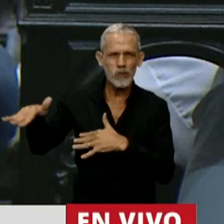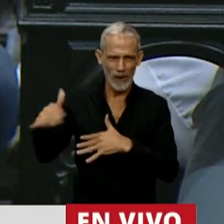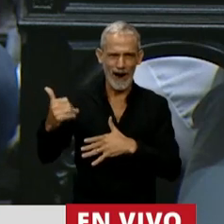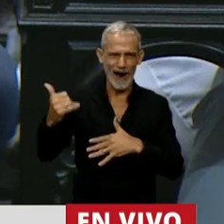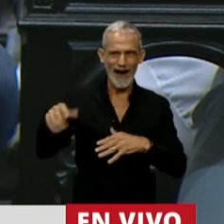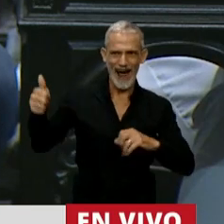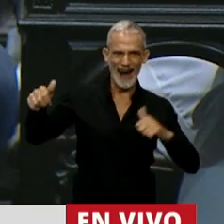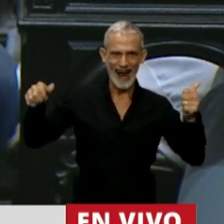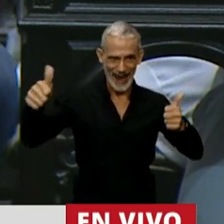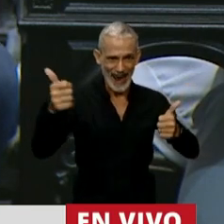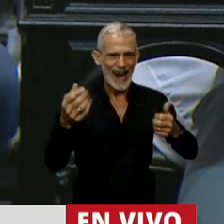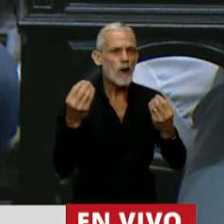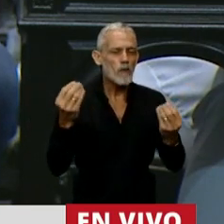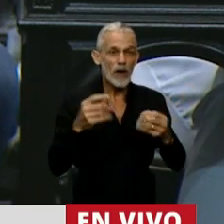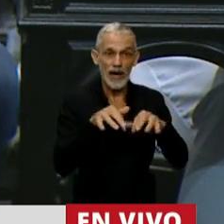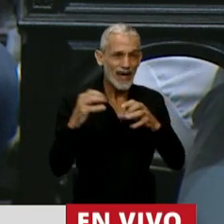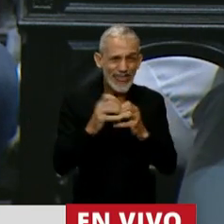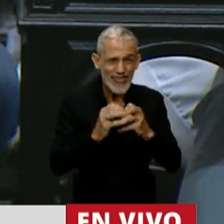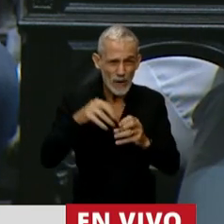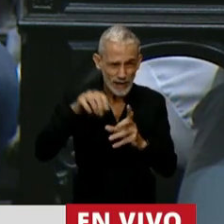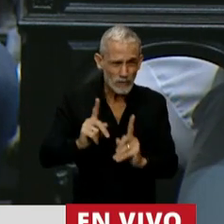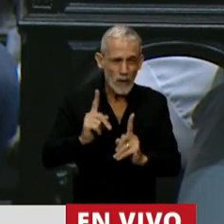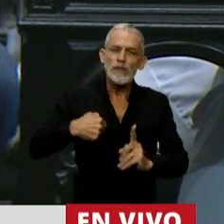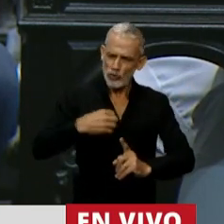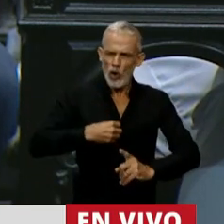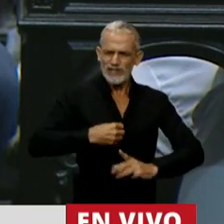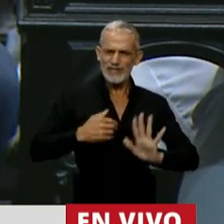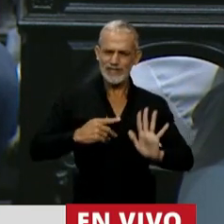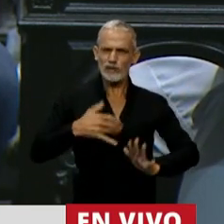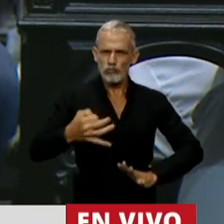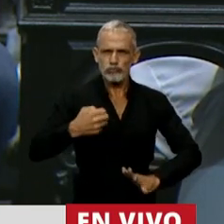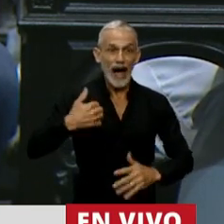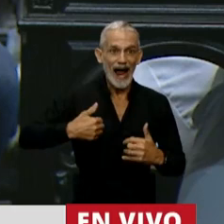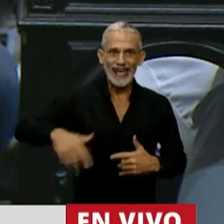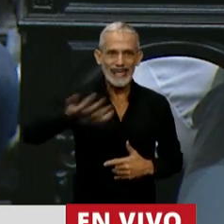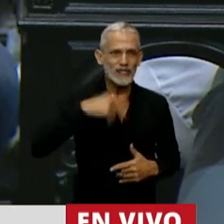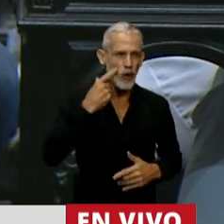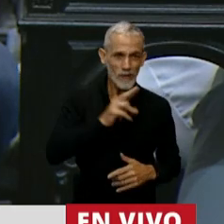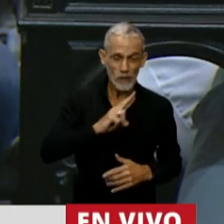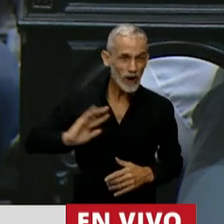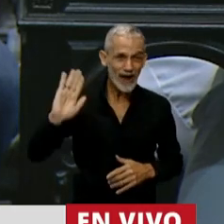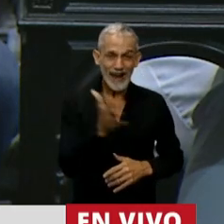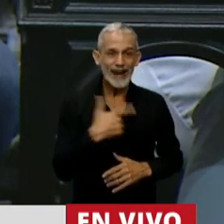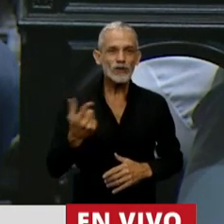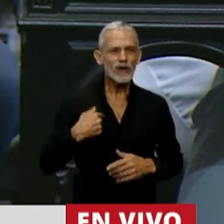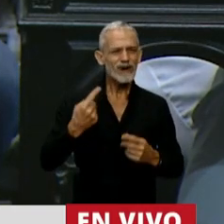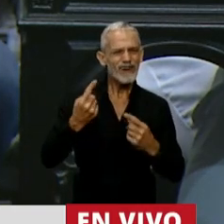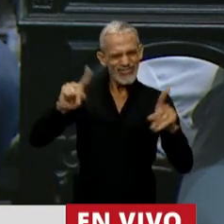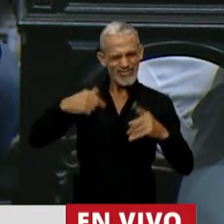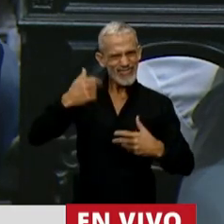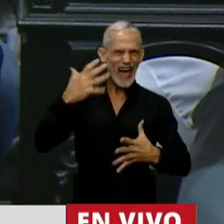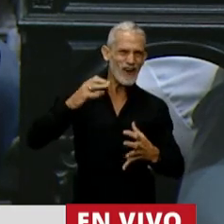calles? Porque después de ese debate estoy convencido, y así lo siento, los argentinos y las argentinas somos